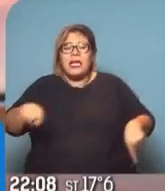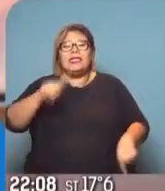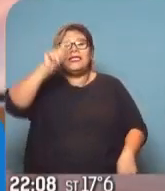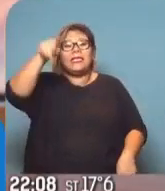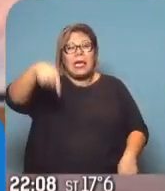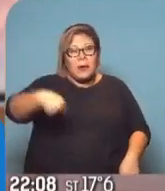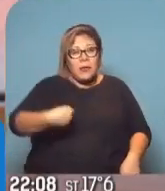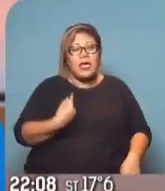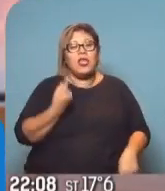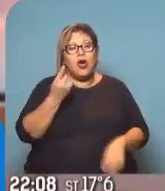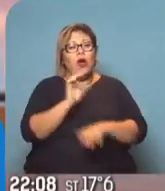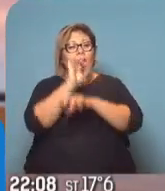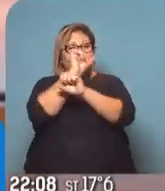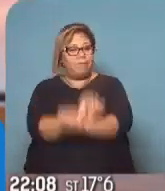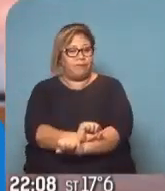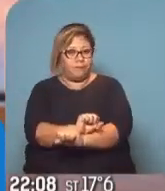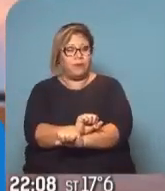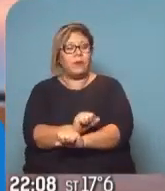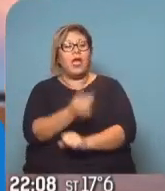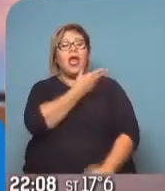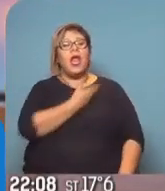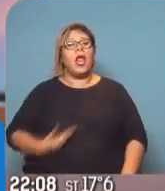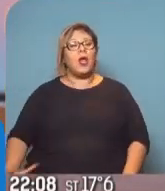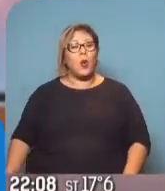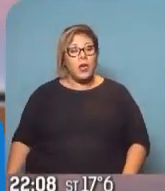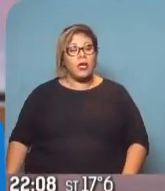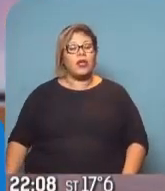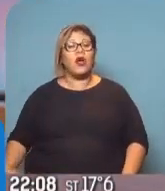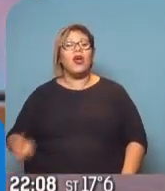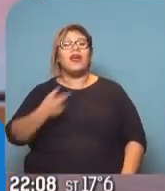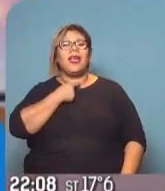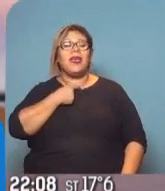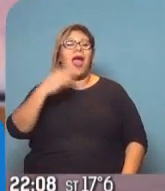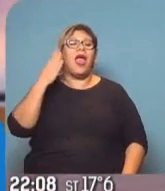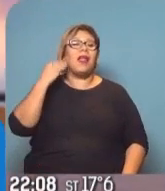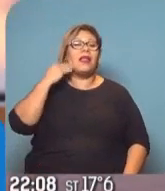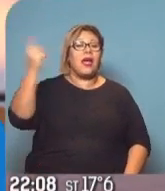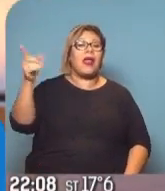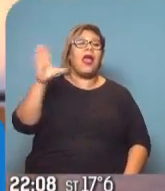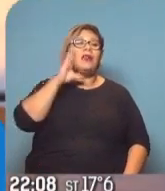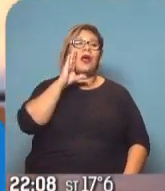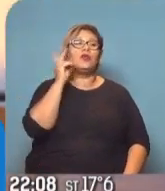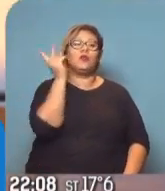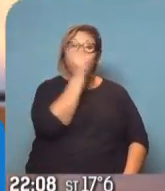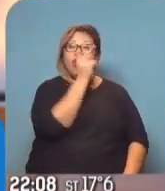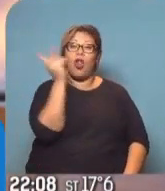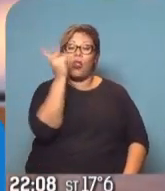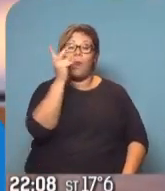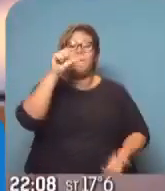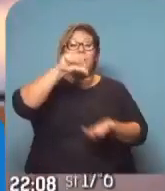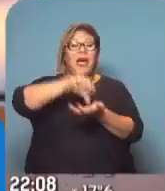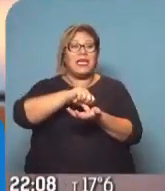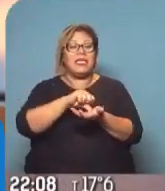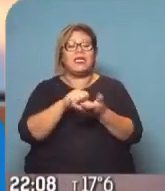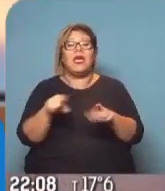Assange con un gobierno que buscaba claramente un acercamiento con Gran Bretaña y con Estados Unidos y que veía a Assange como el